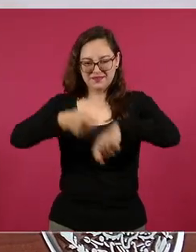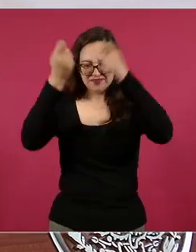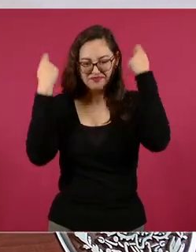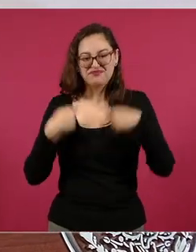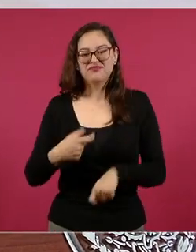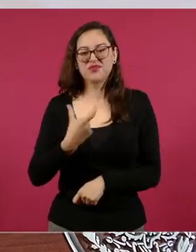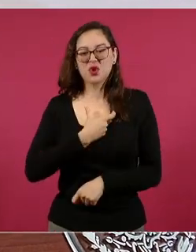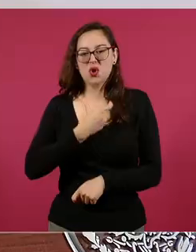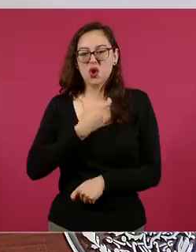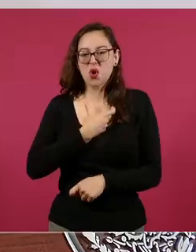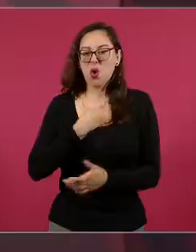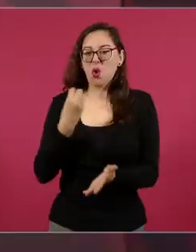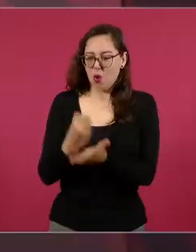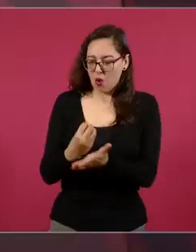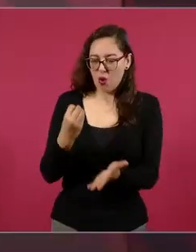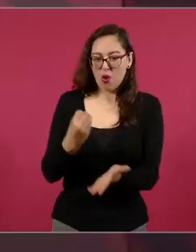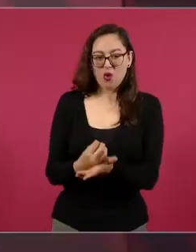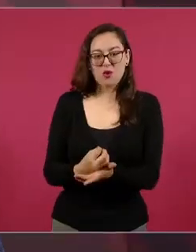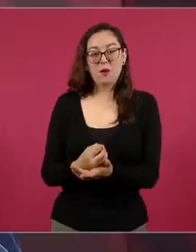Marco, vamos a estar